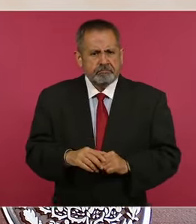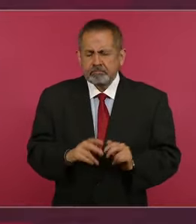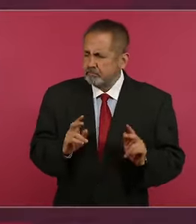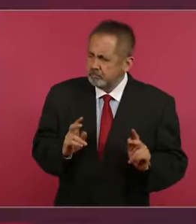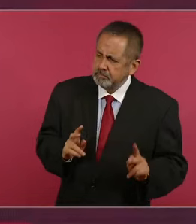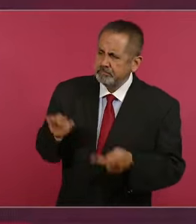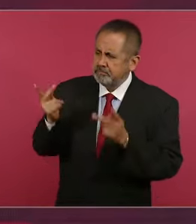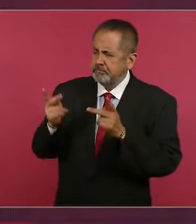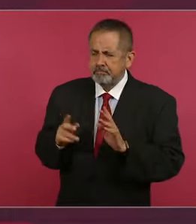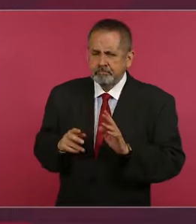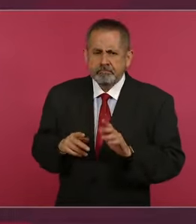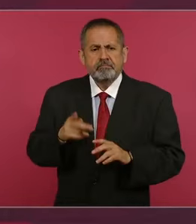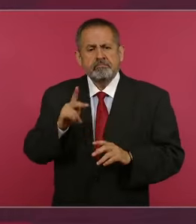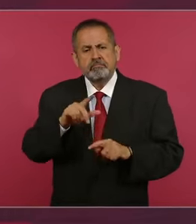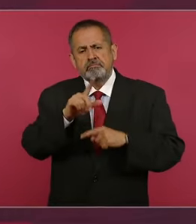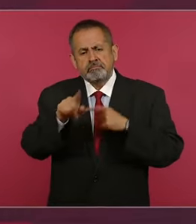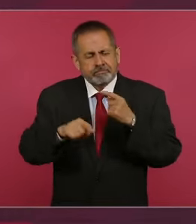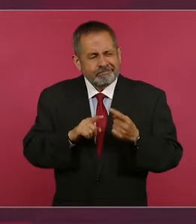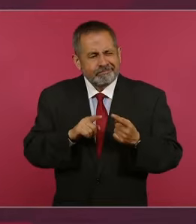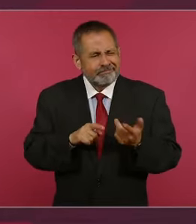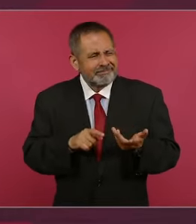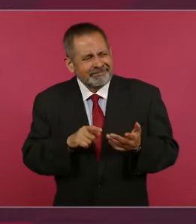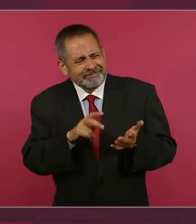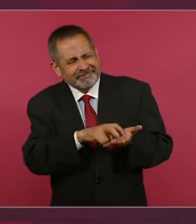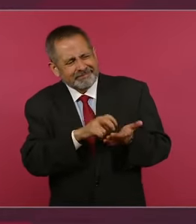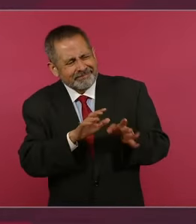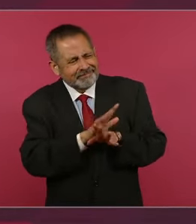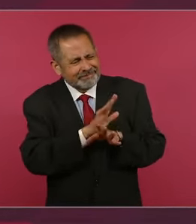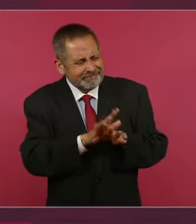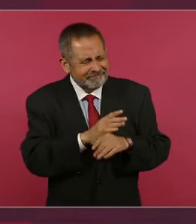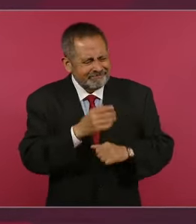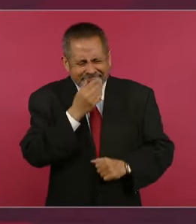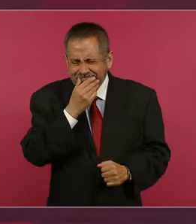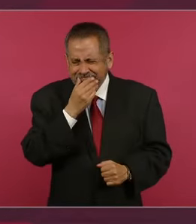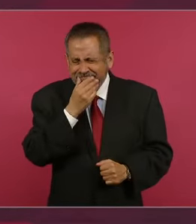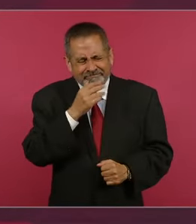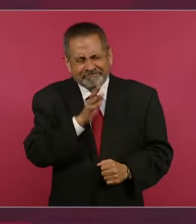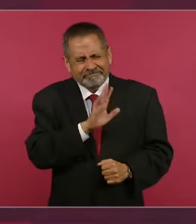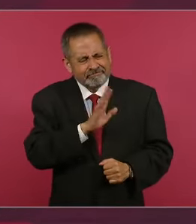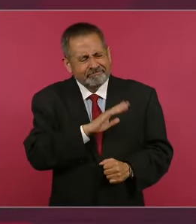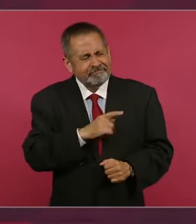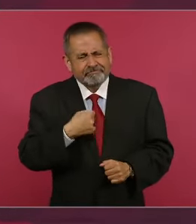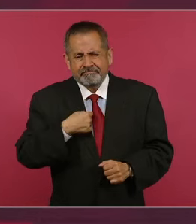venderlos, pero a nosotros nos conviene más